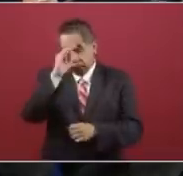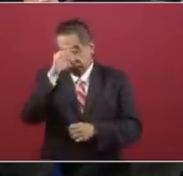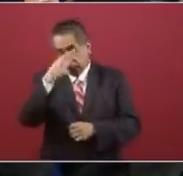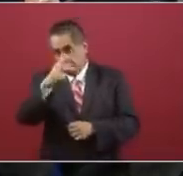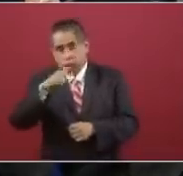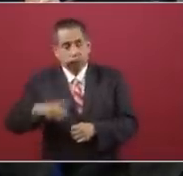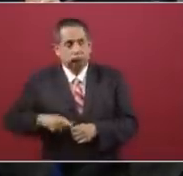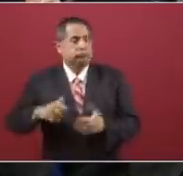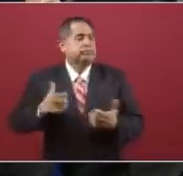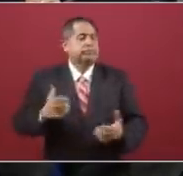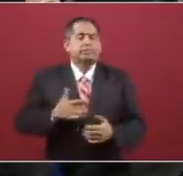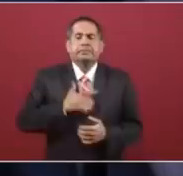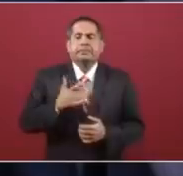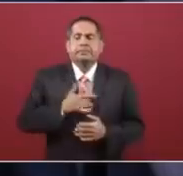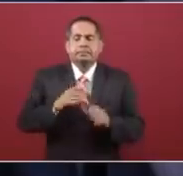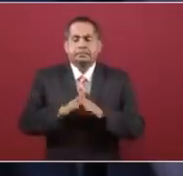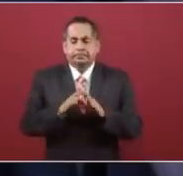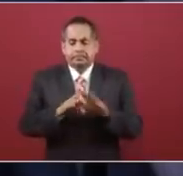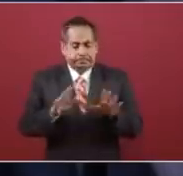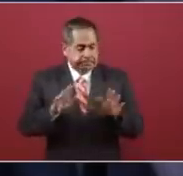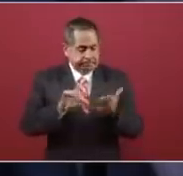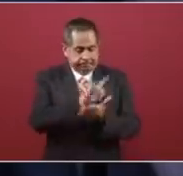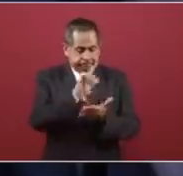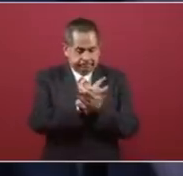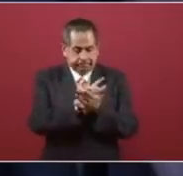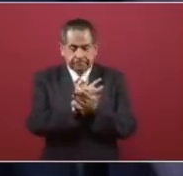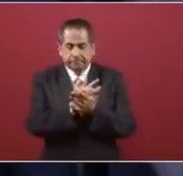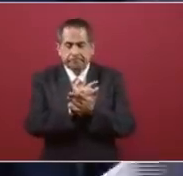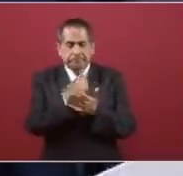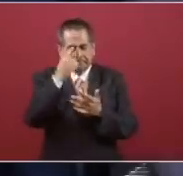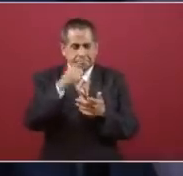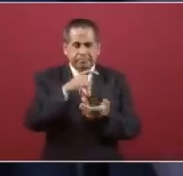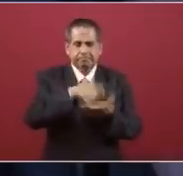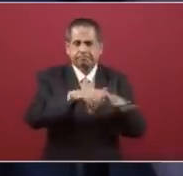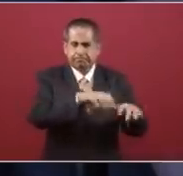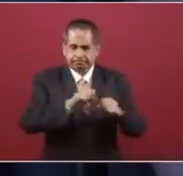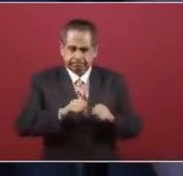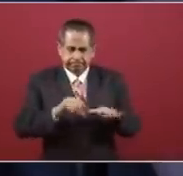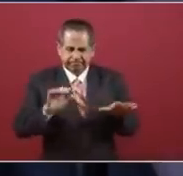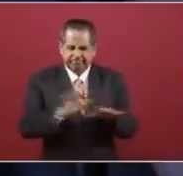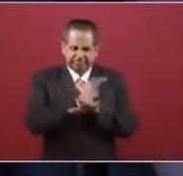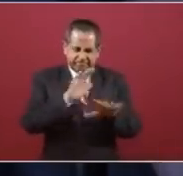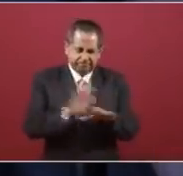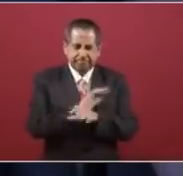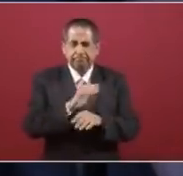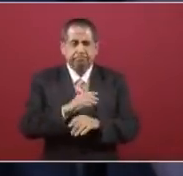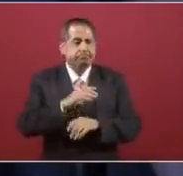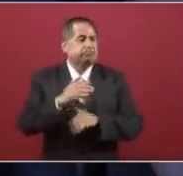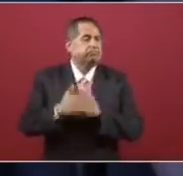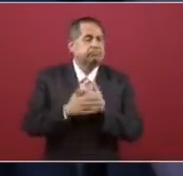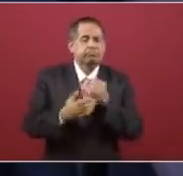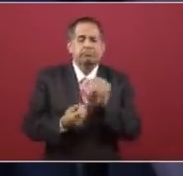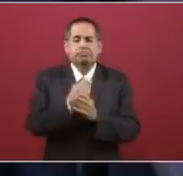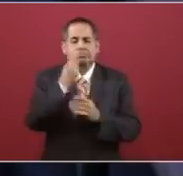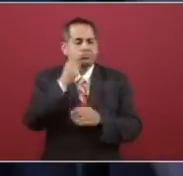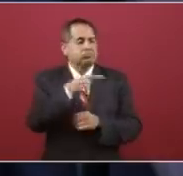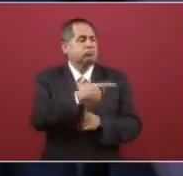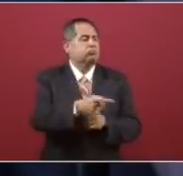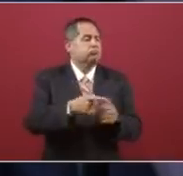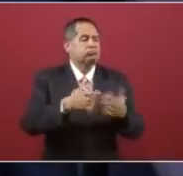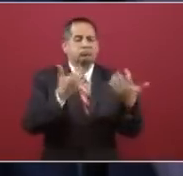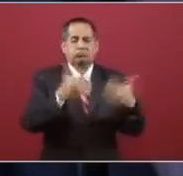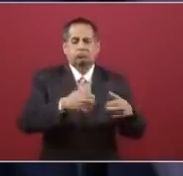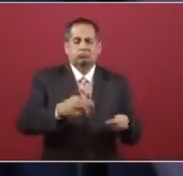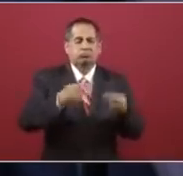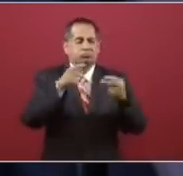gobierno eh una modificación a la ley de adquisiciones para darle cabida a estas nuevas figuras eh de consorcios